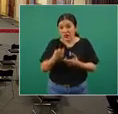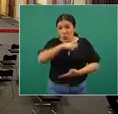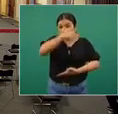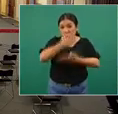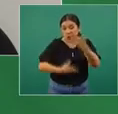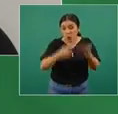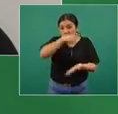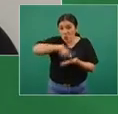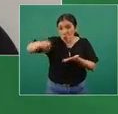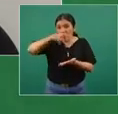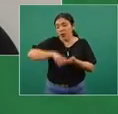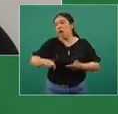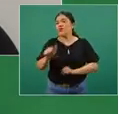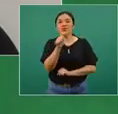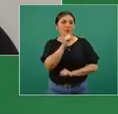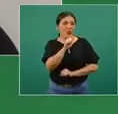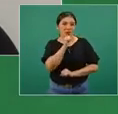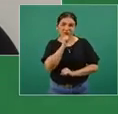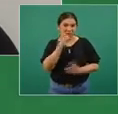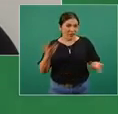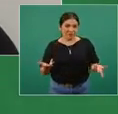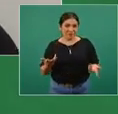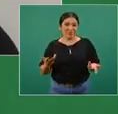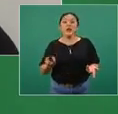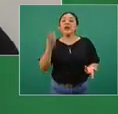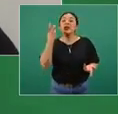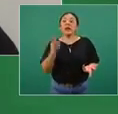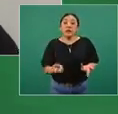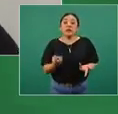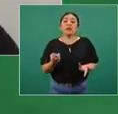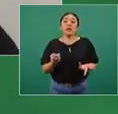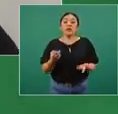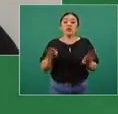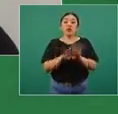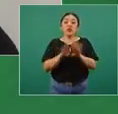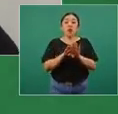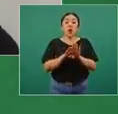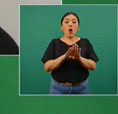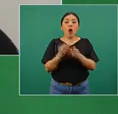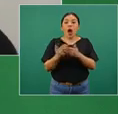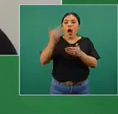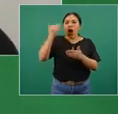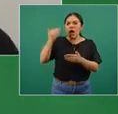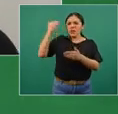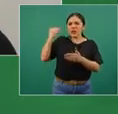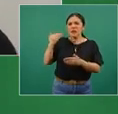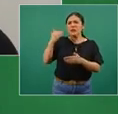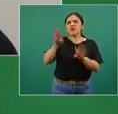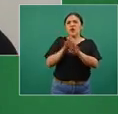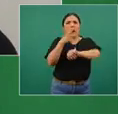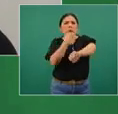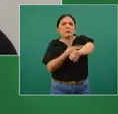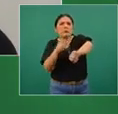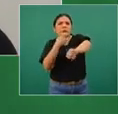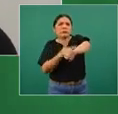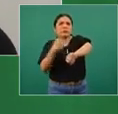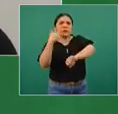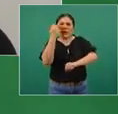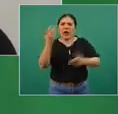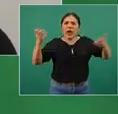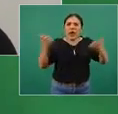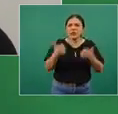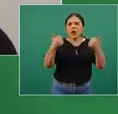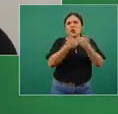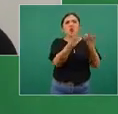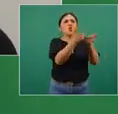compras directas. Entonces, no, en los intentos anteriores o en las gestiones anteriores que se realizaron